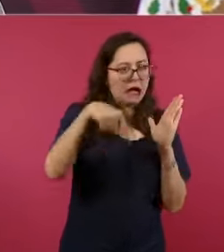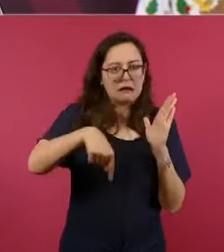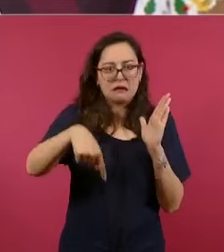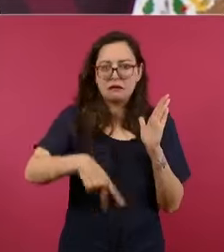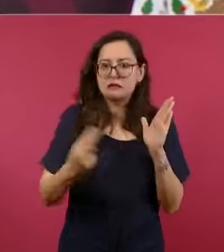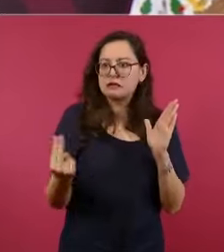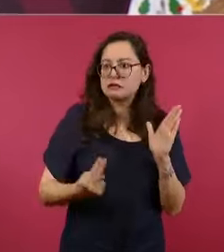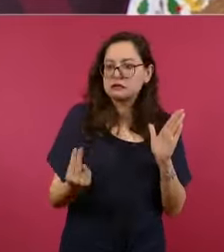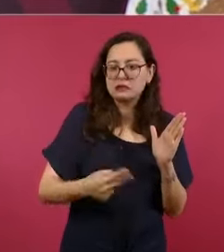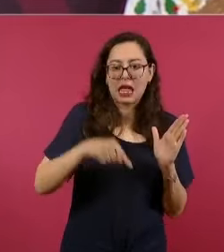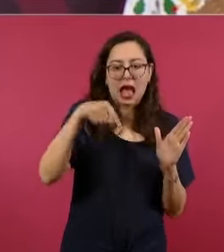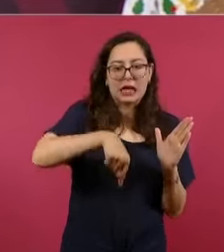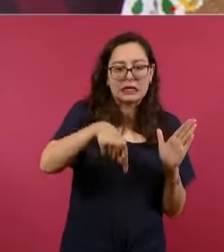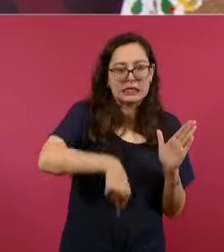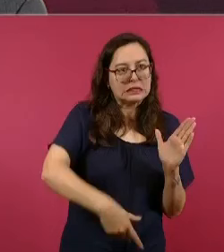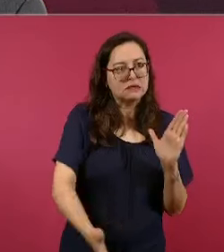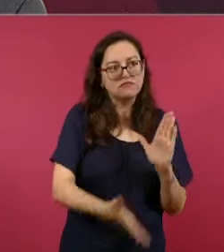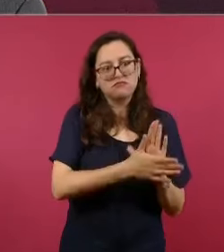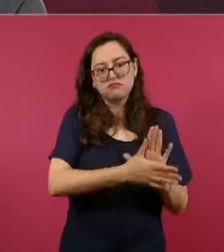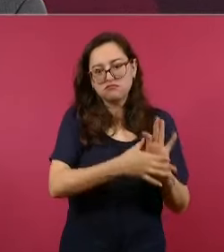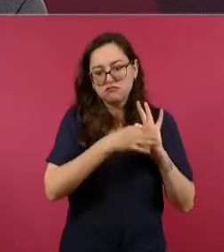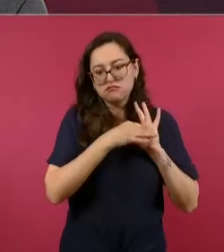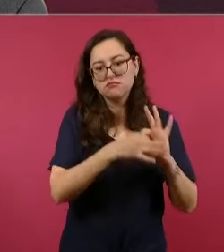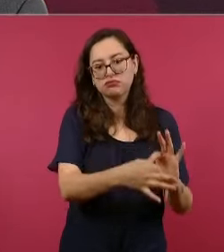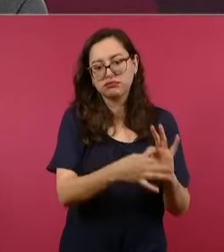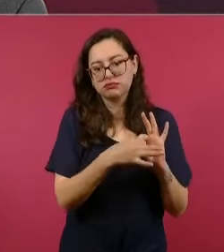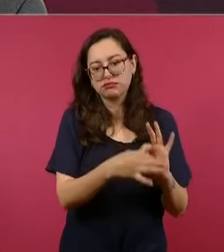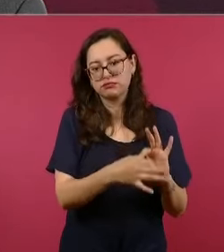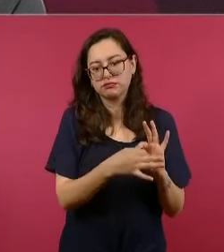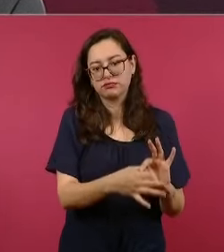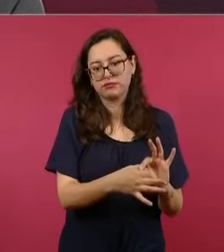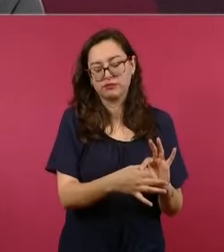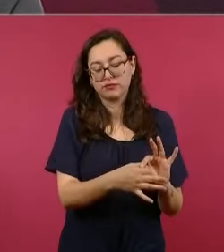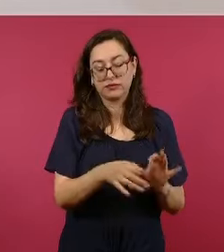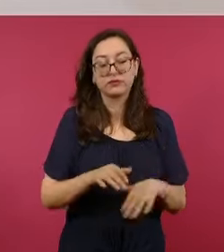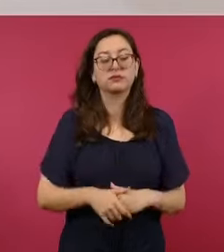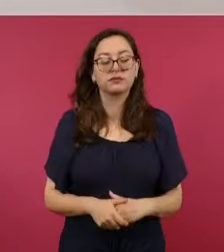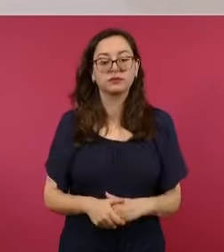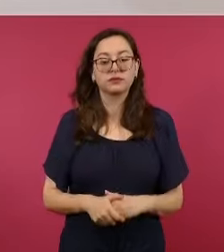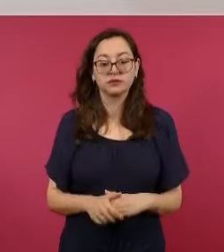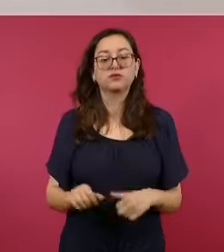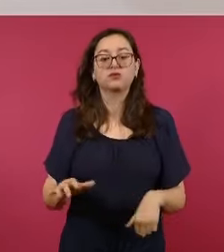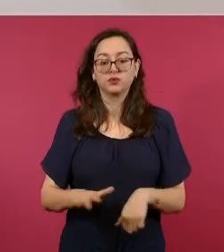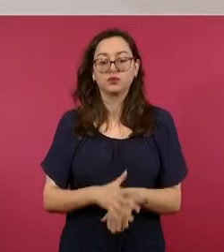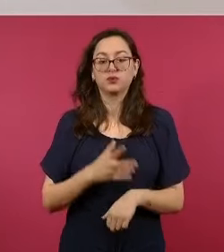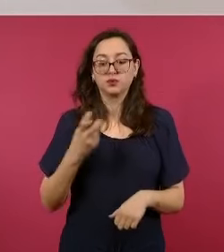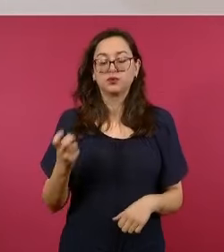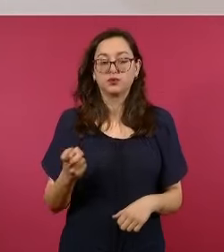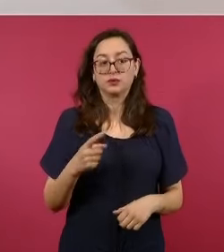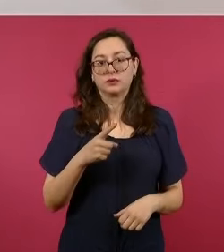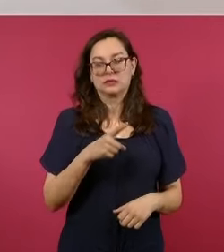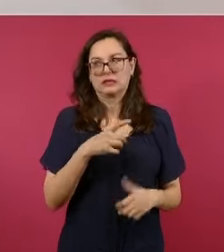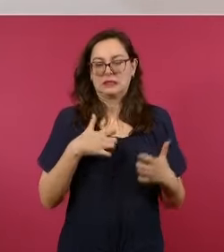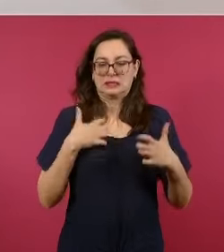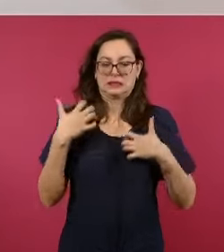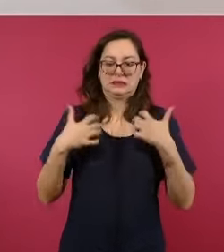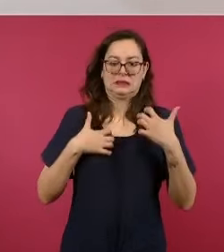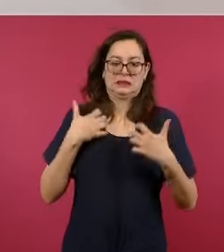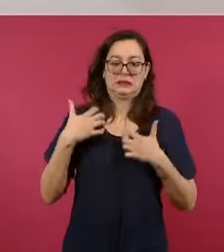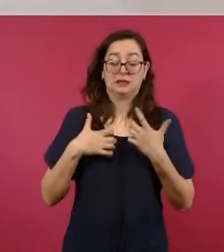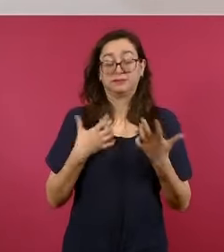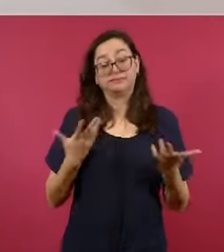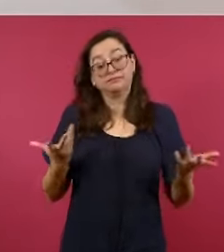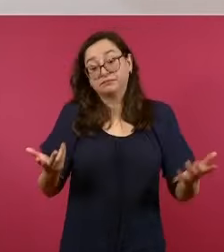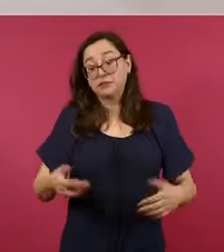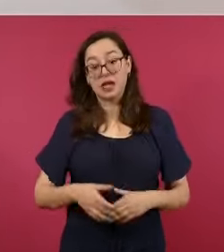del pueblo de México por eso es el enojo también y ya ni hablar de